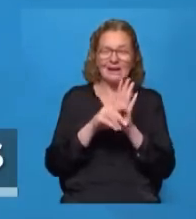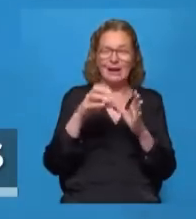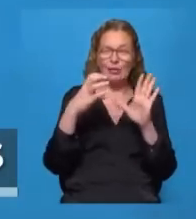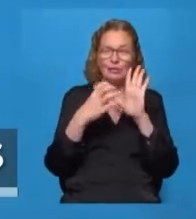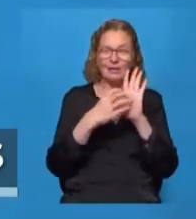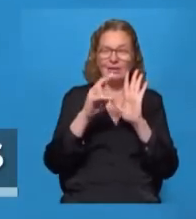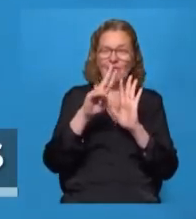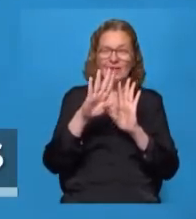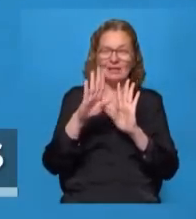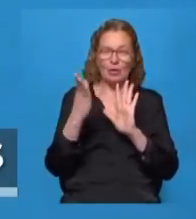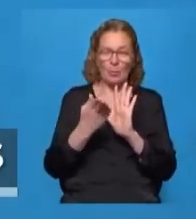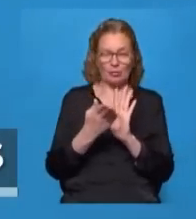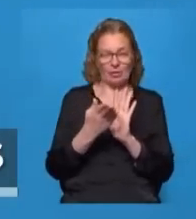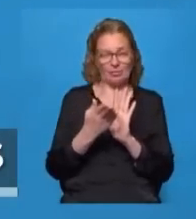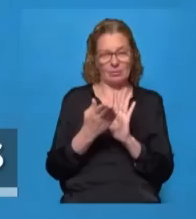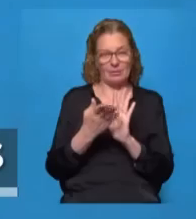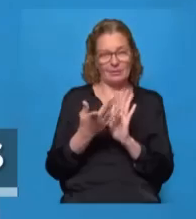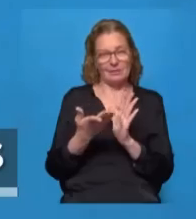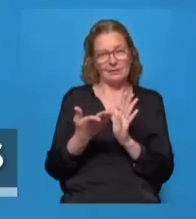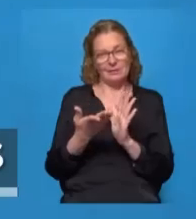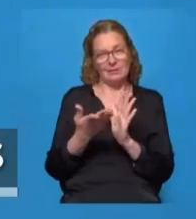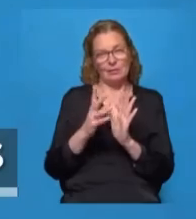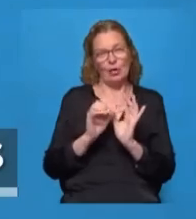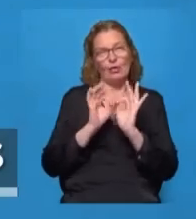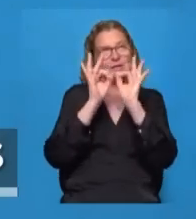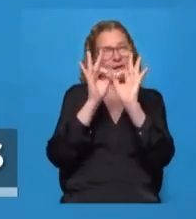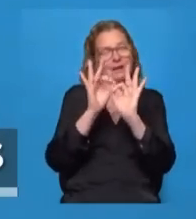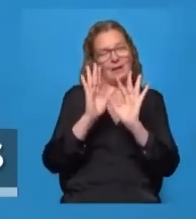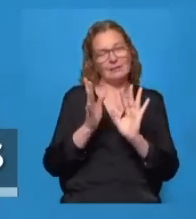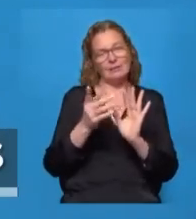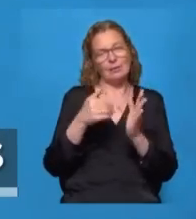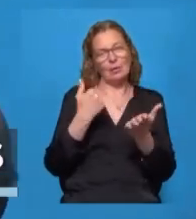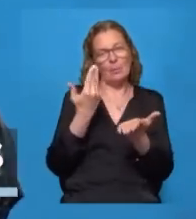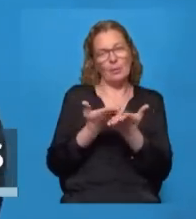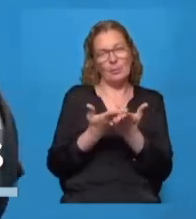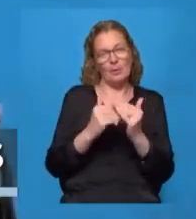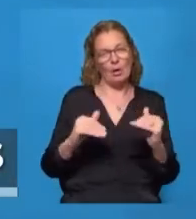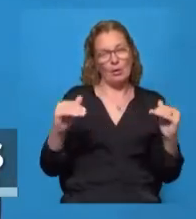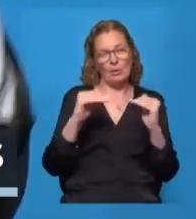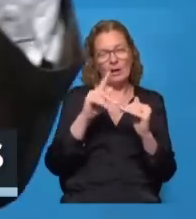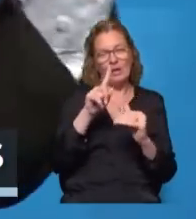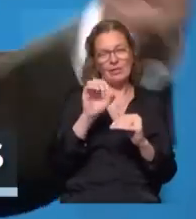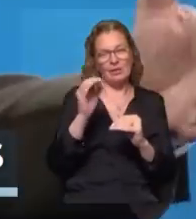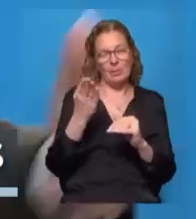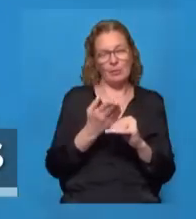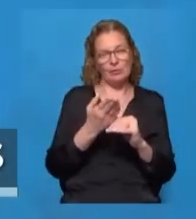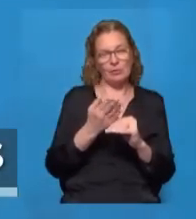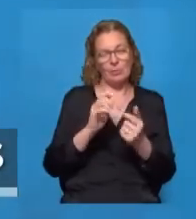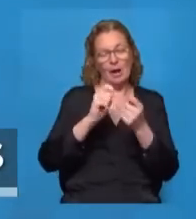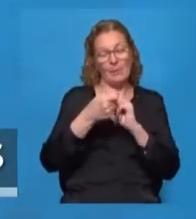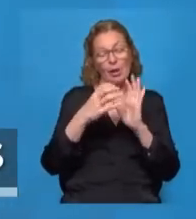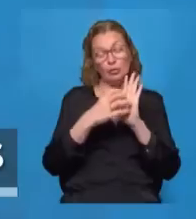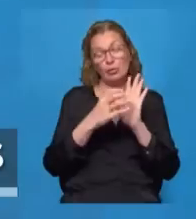exige el 25% lo cual es inalcanzable entonces lo que proponemos es igualar 10% ya sea para reformar la